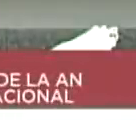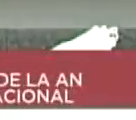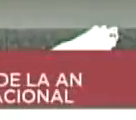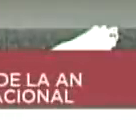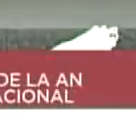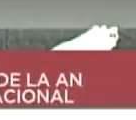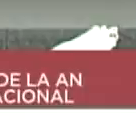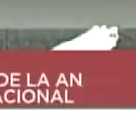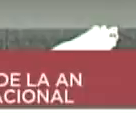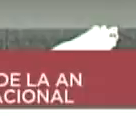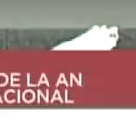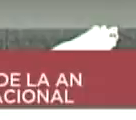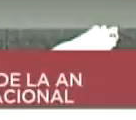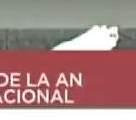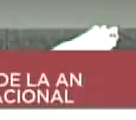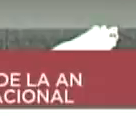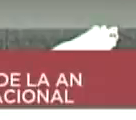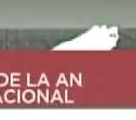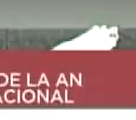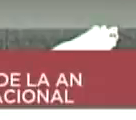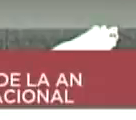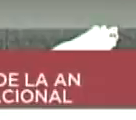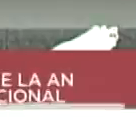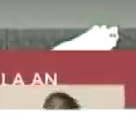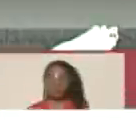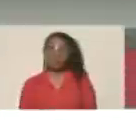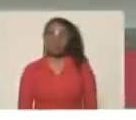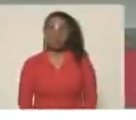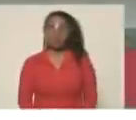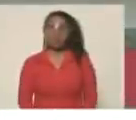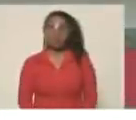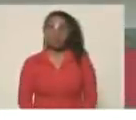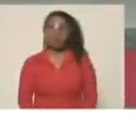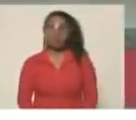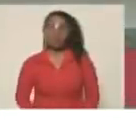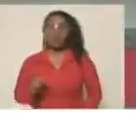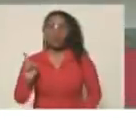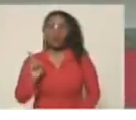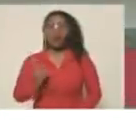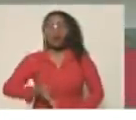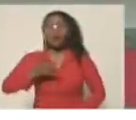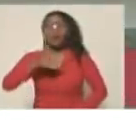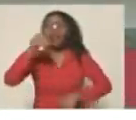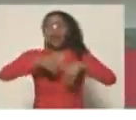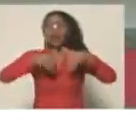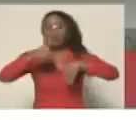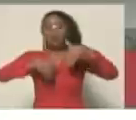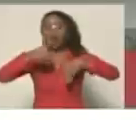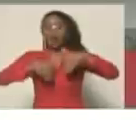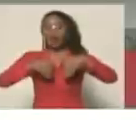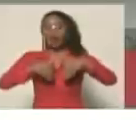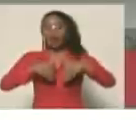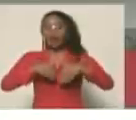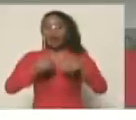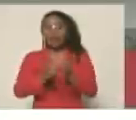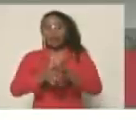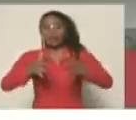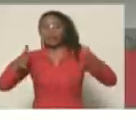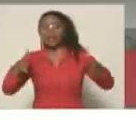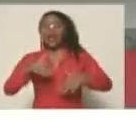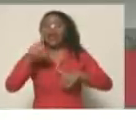sobre todo en vísperas de un gran certamen electoral las